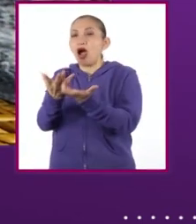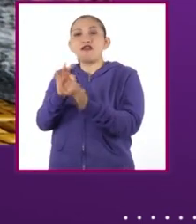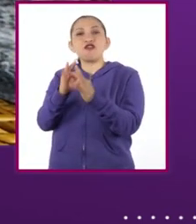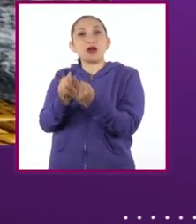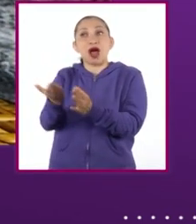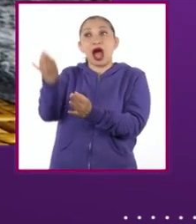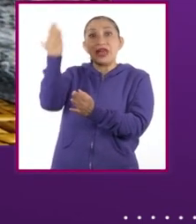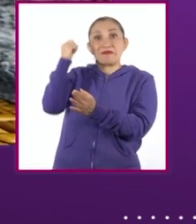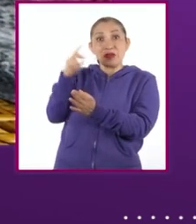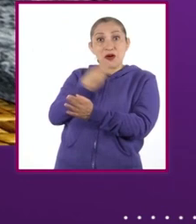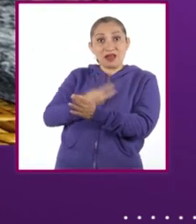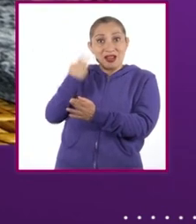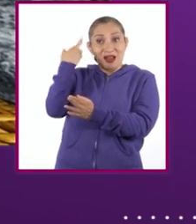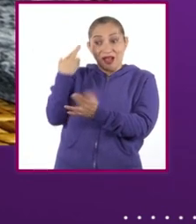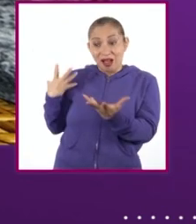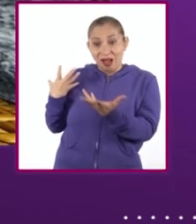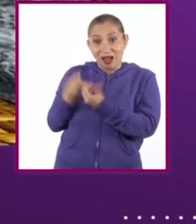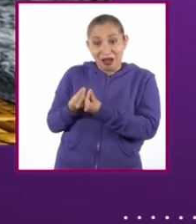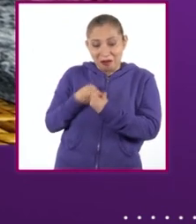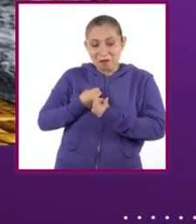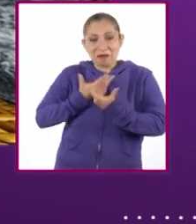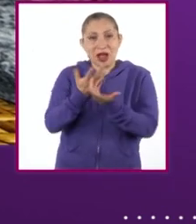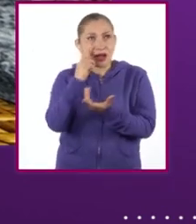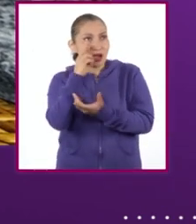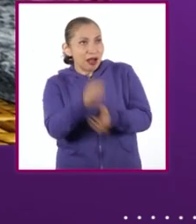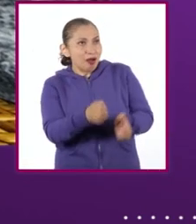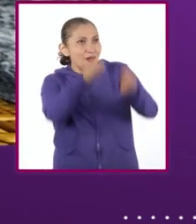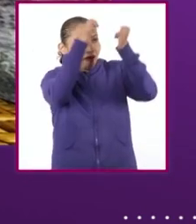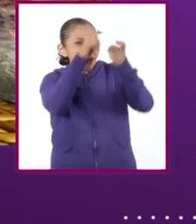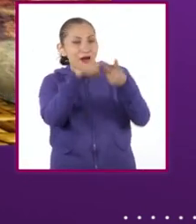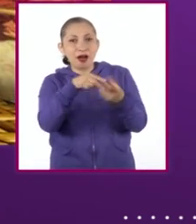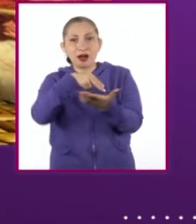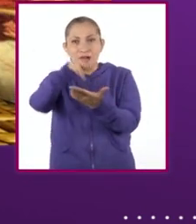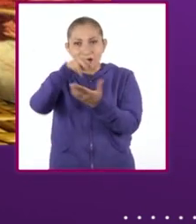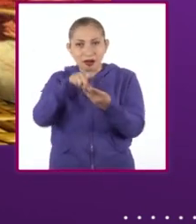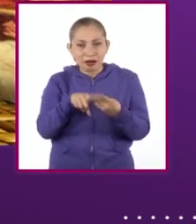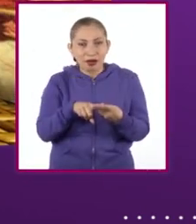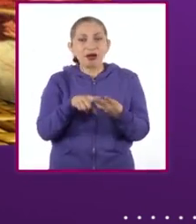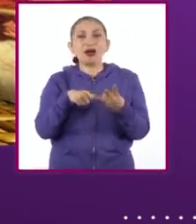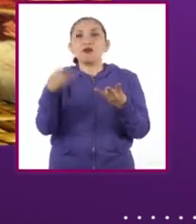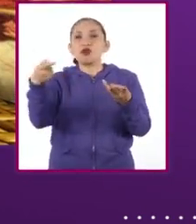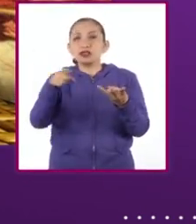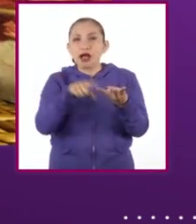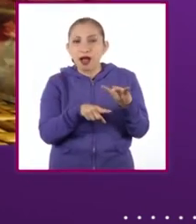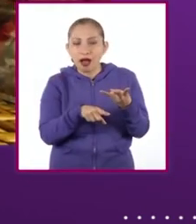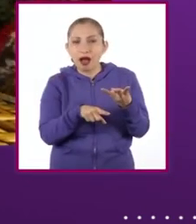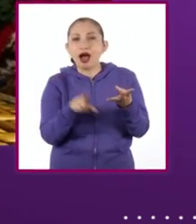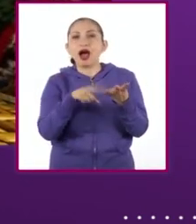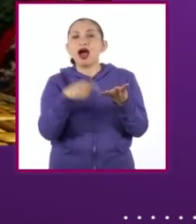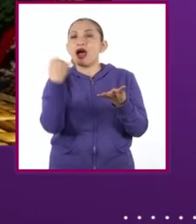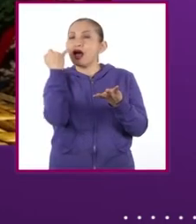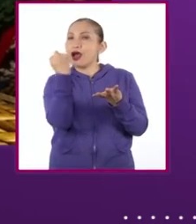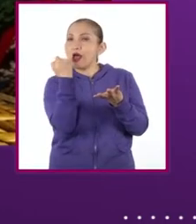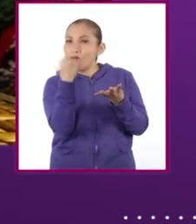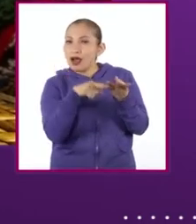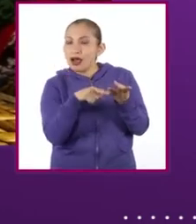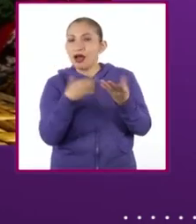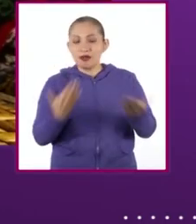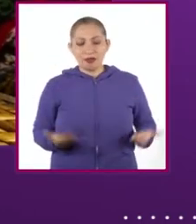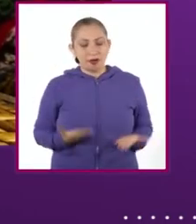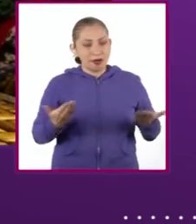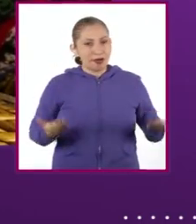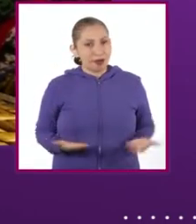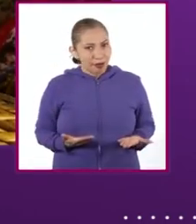este pasado virreinal, que hallamos en la arquitectura, la pintura, la música, el lenguaje, la